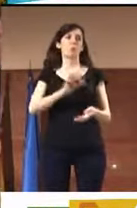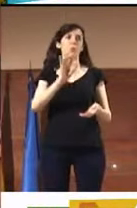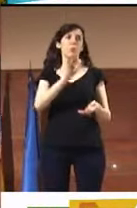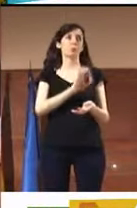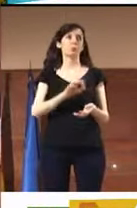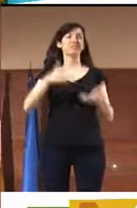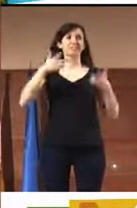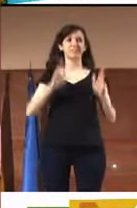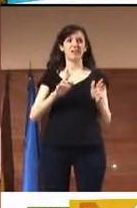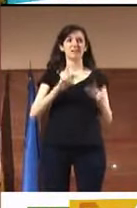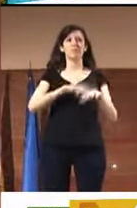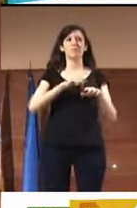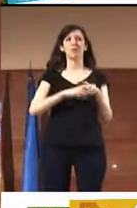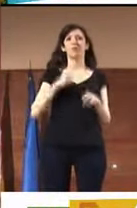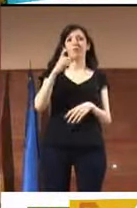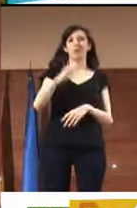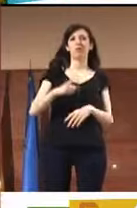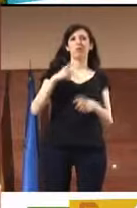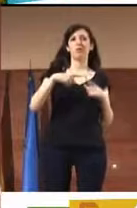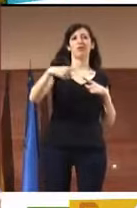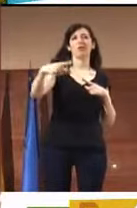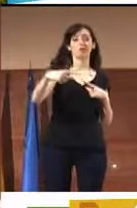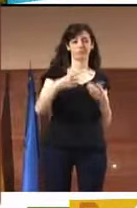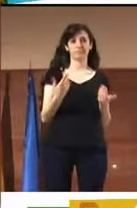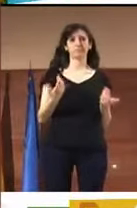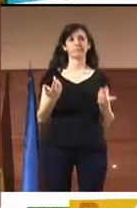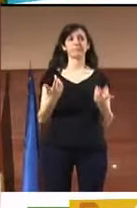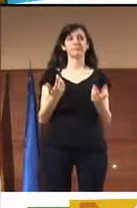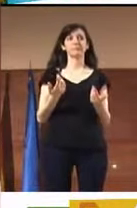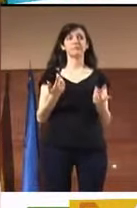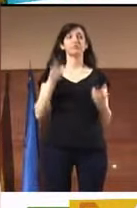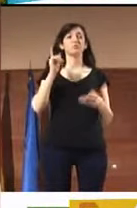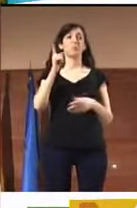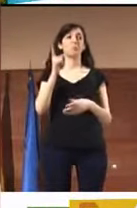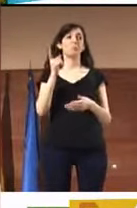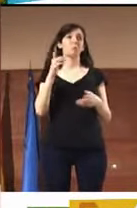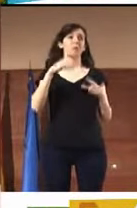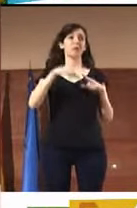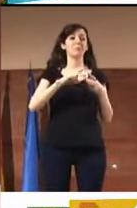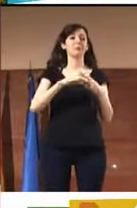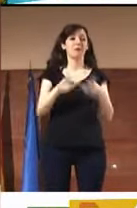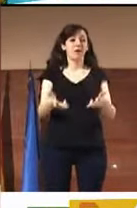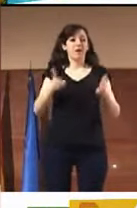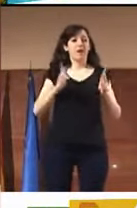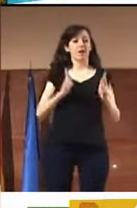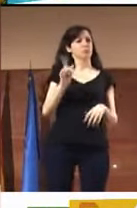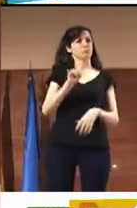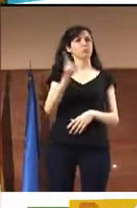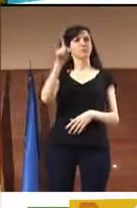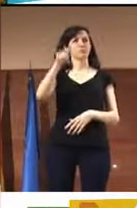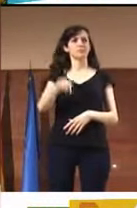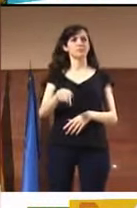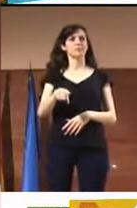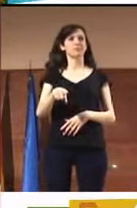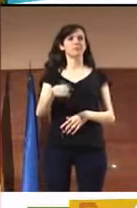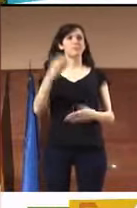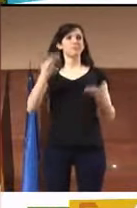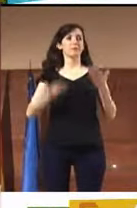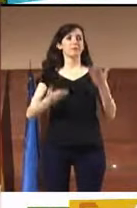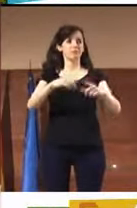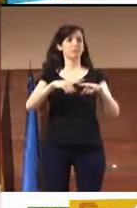en esa silla. O sea, que ya no solo como herramienta que pueda aparecer para subirme a la silla, sino en el mero hecho de repartir